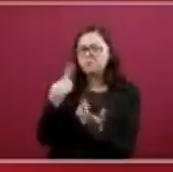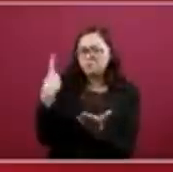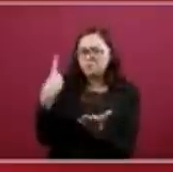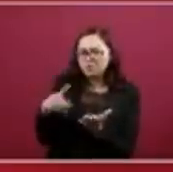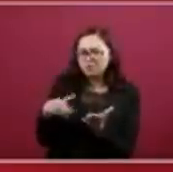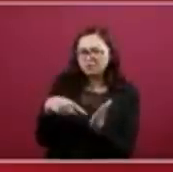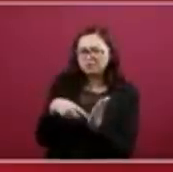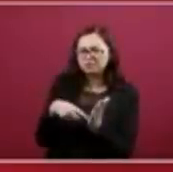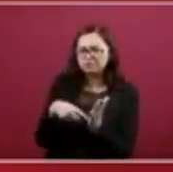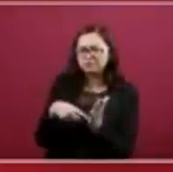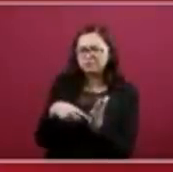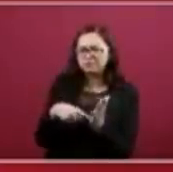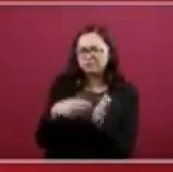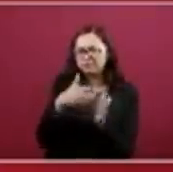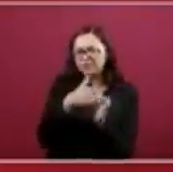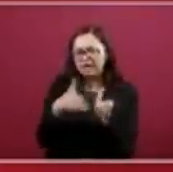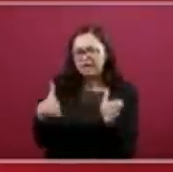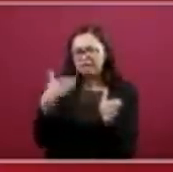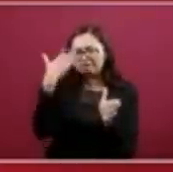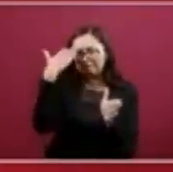cada determinado tiempo.